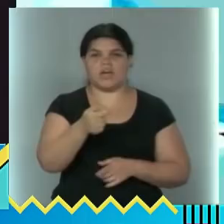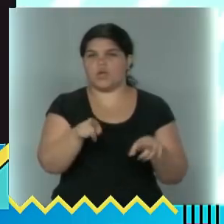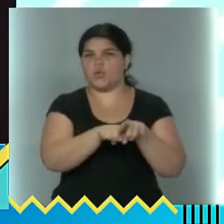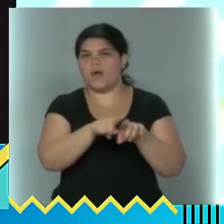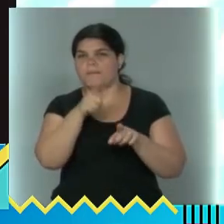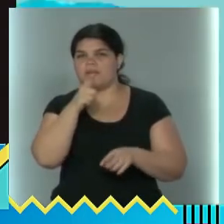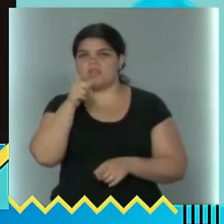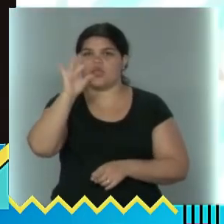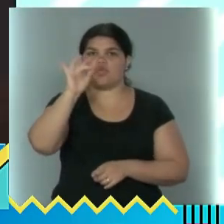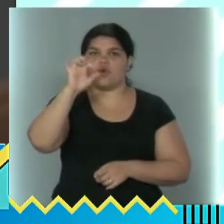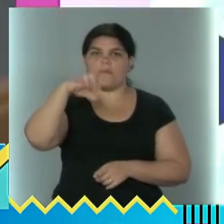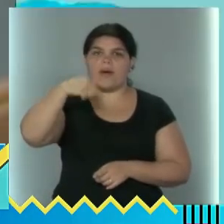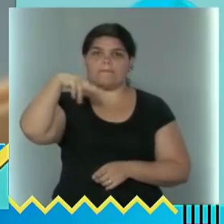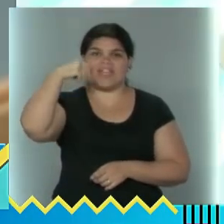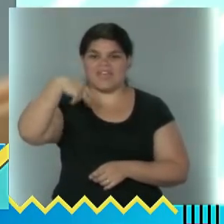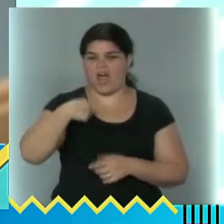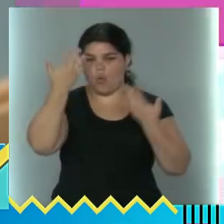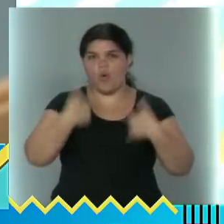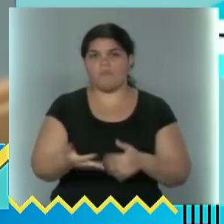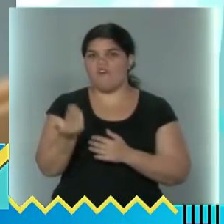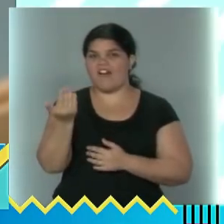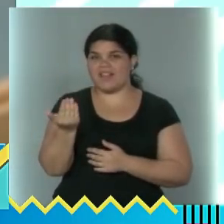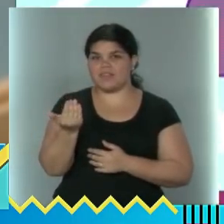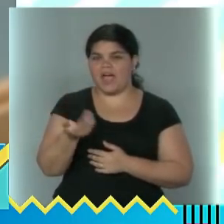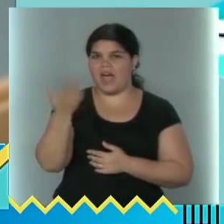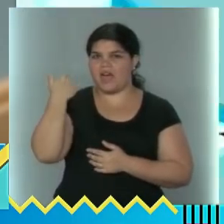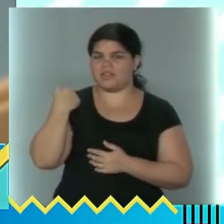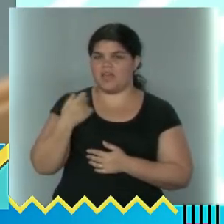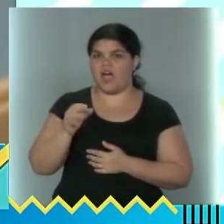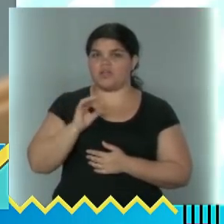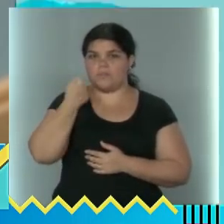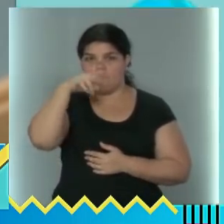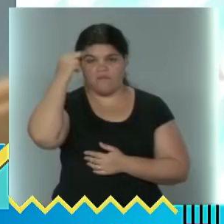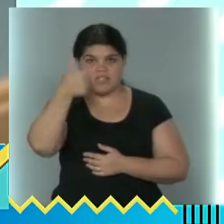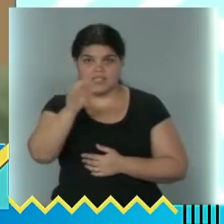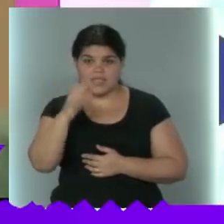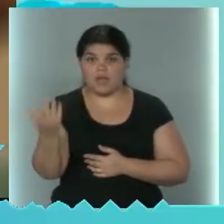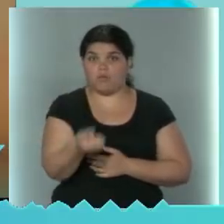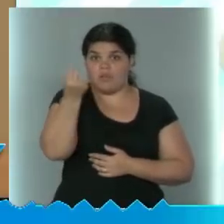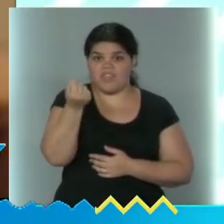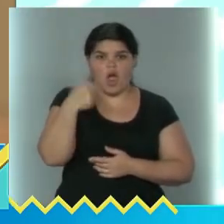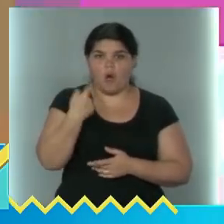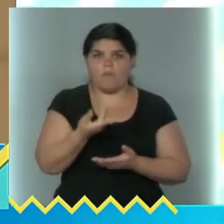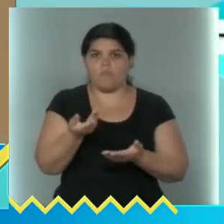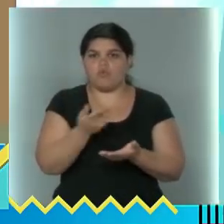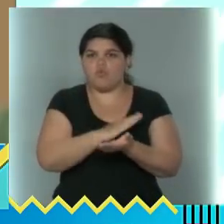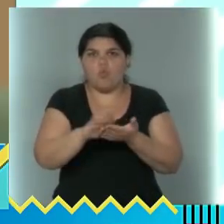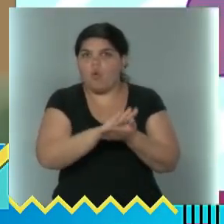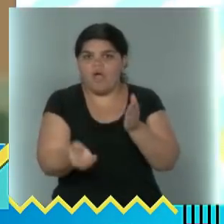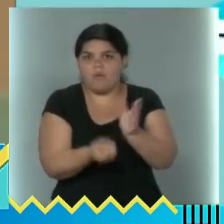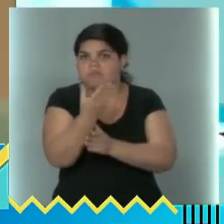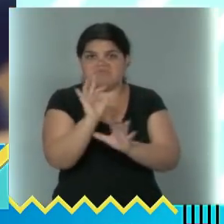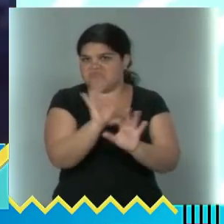que falta, que se descubrió en la década del 60 y todavía no tenemos una más efectiva. ¿Efectiva ¿sí? qué es? Hay